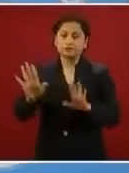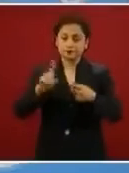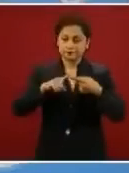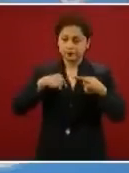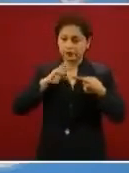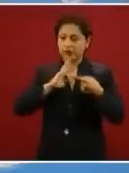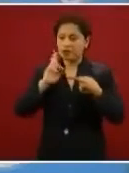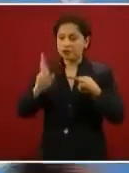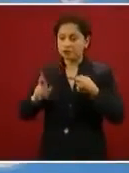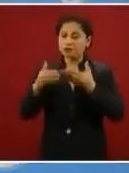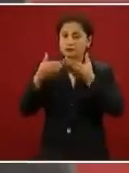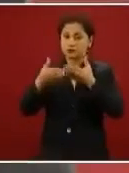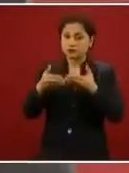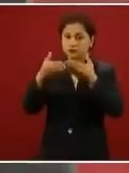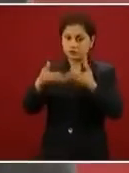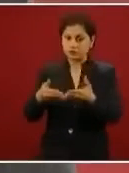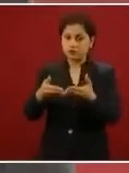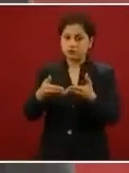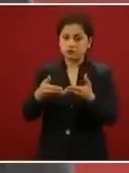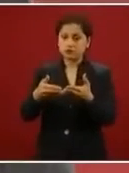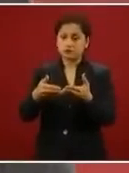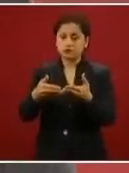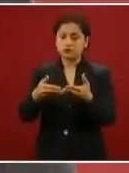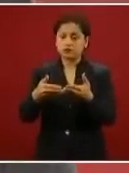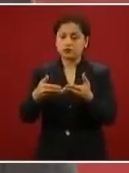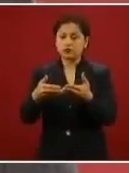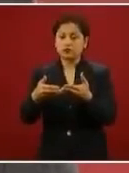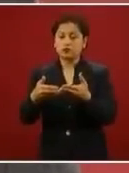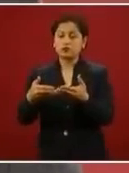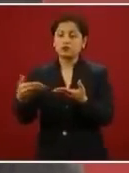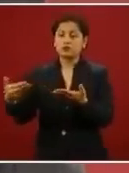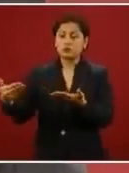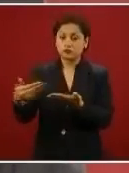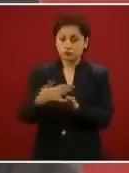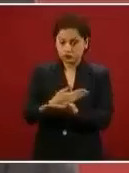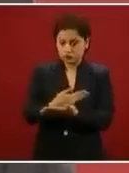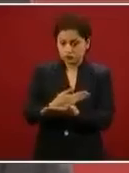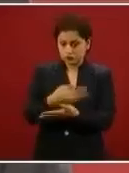pero se está permitiendo que